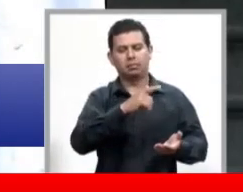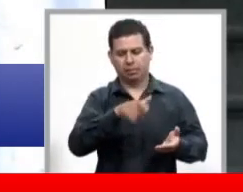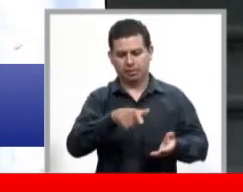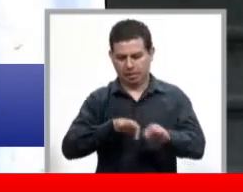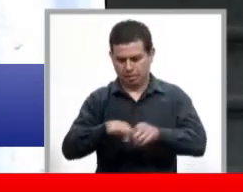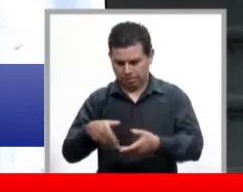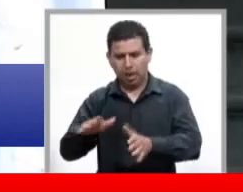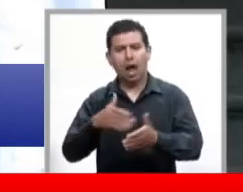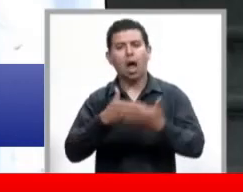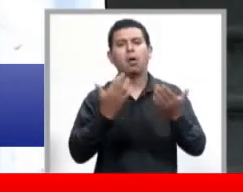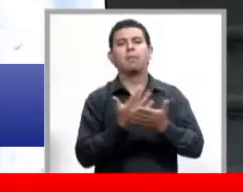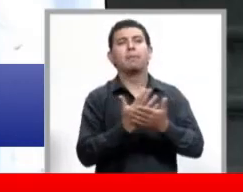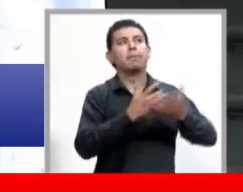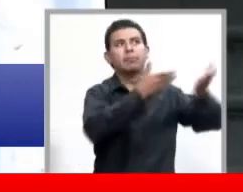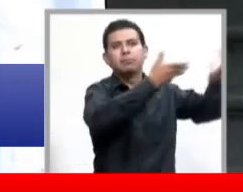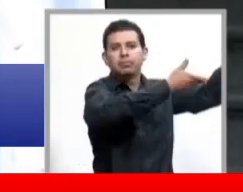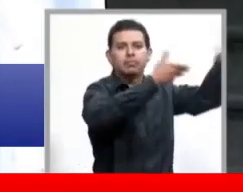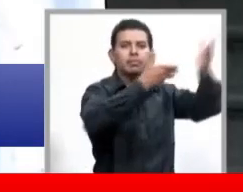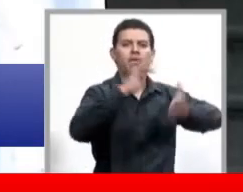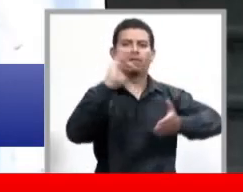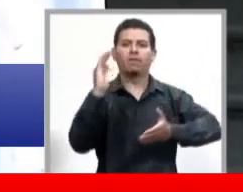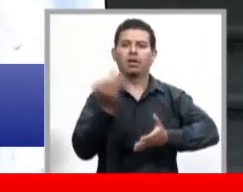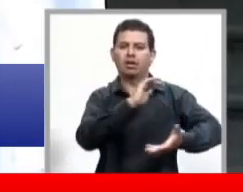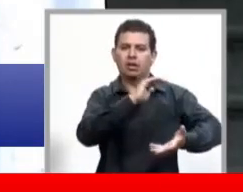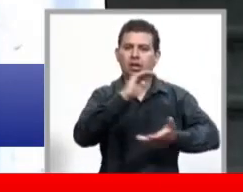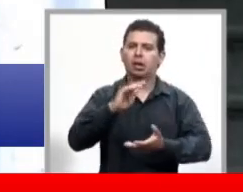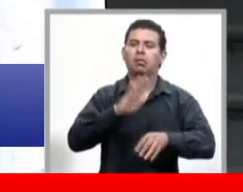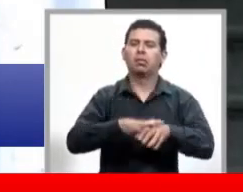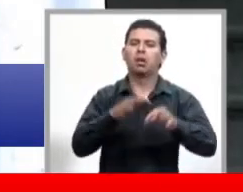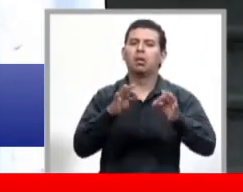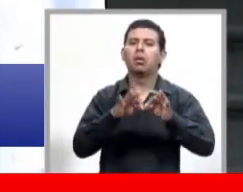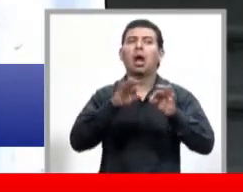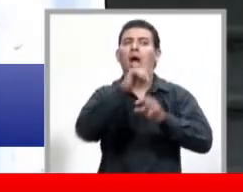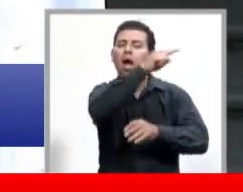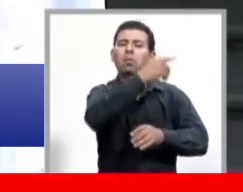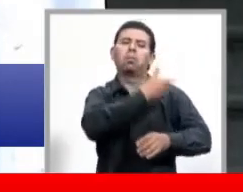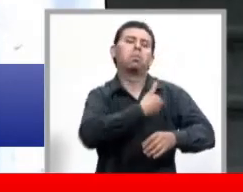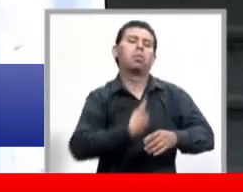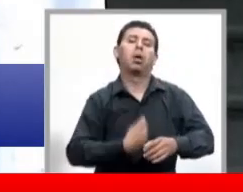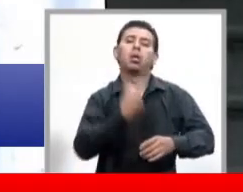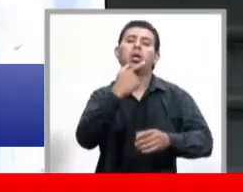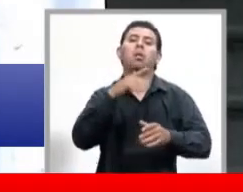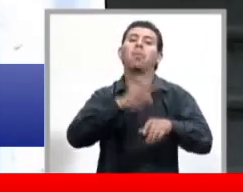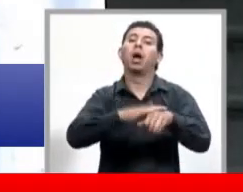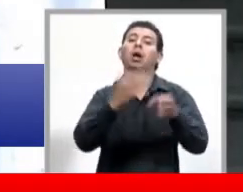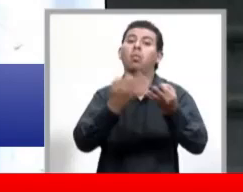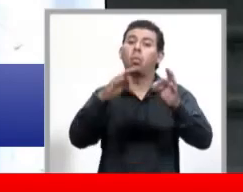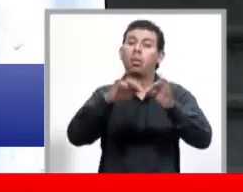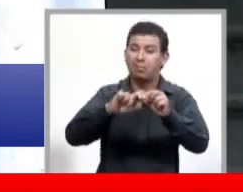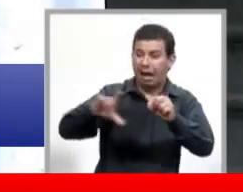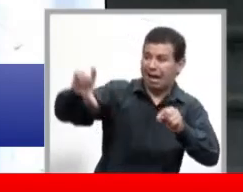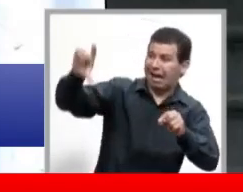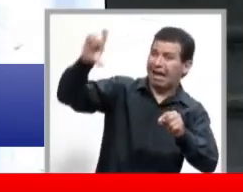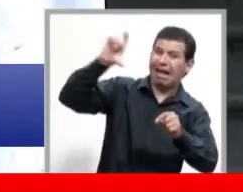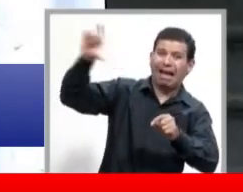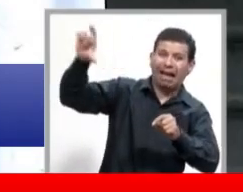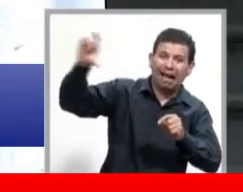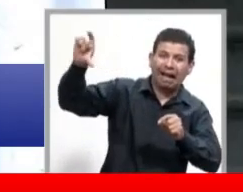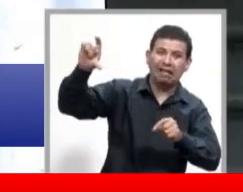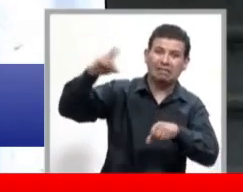Federación. Entiendo que ellos ahorita están priorizando a las ciudades y a los estados que tienen mayor